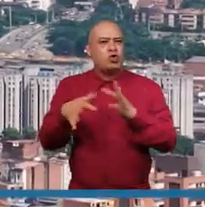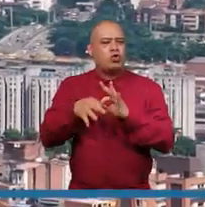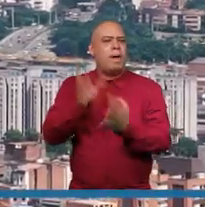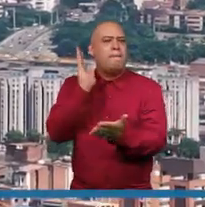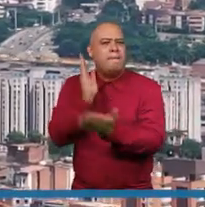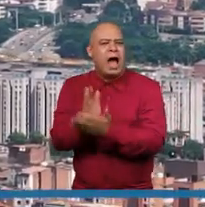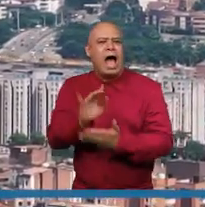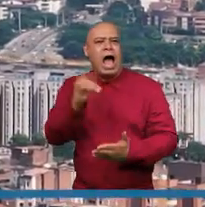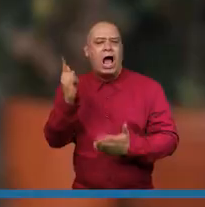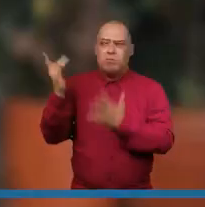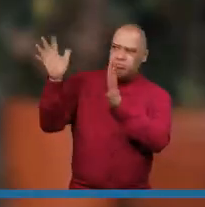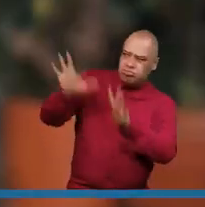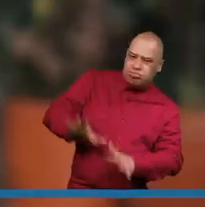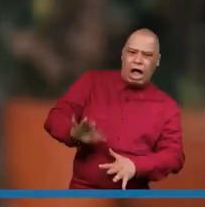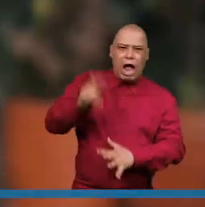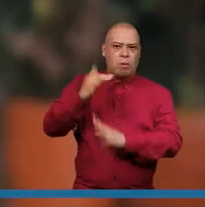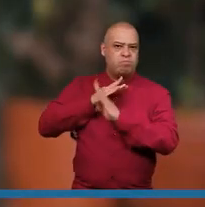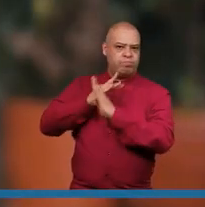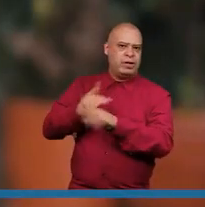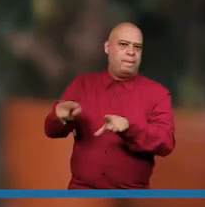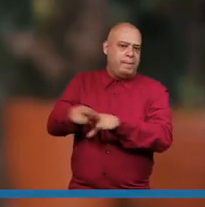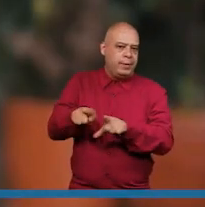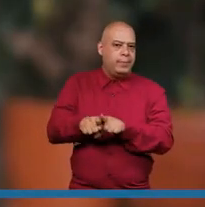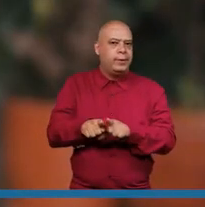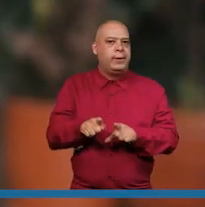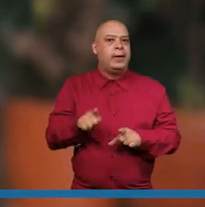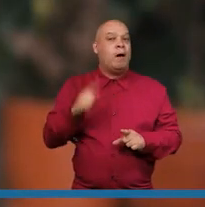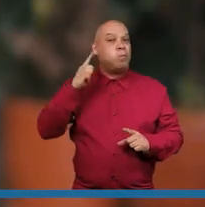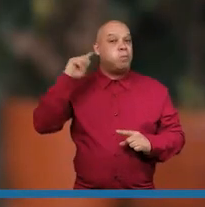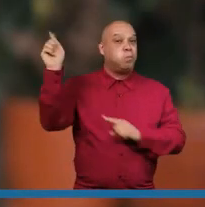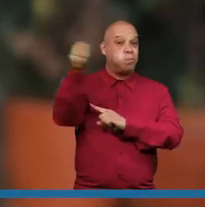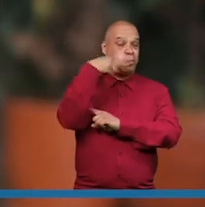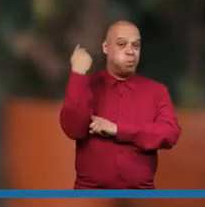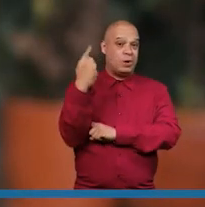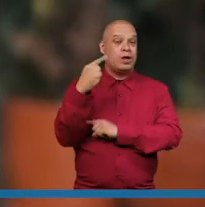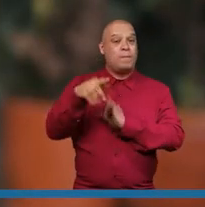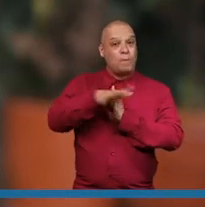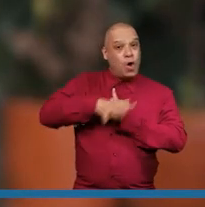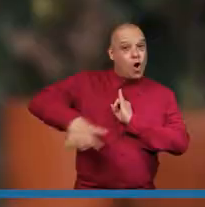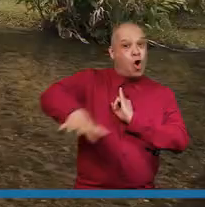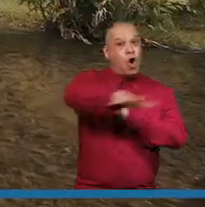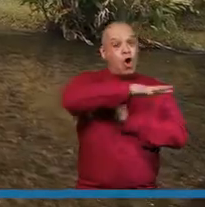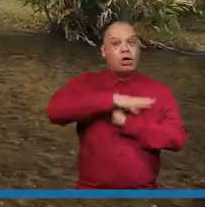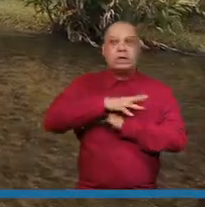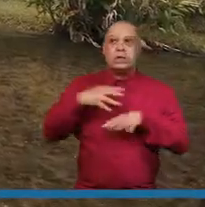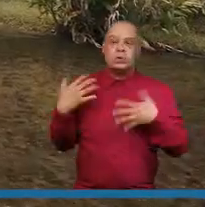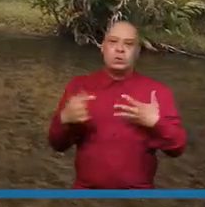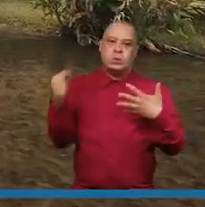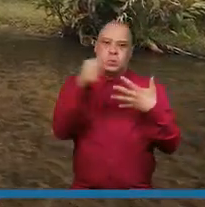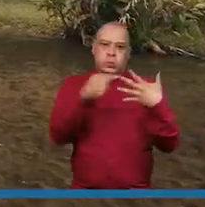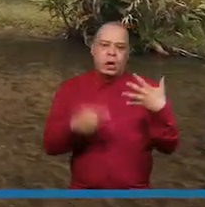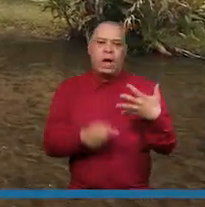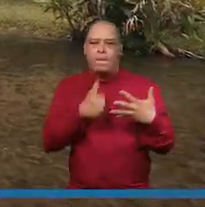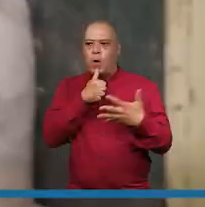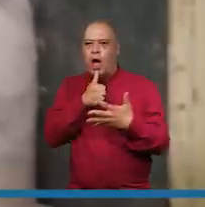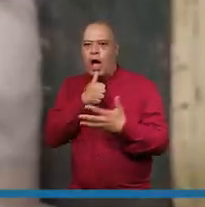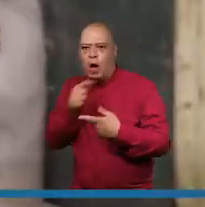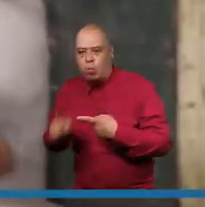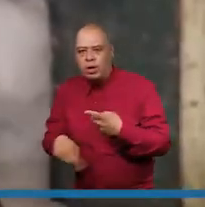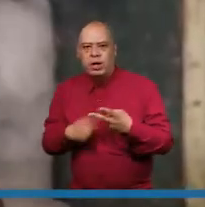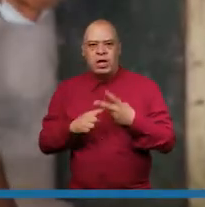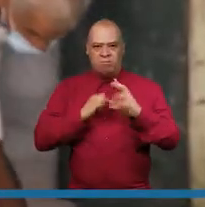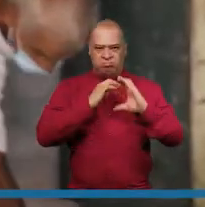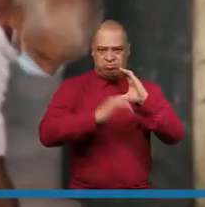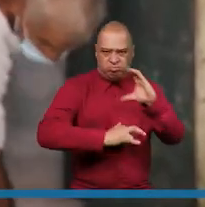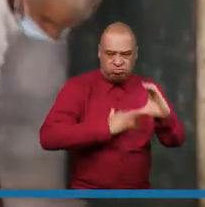riesgo urbano. ¿Para qué? Para hacer frente a los retos que todas las metrópolis de todo el mundo tenemos. La gestión del agua, de los